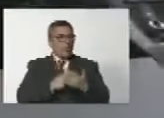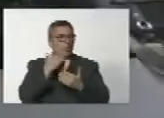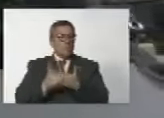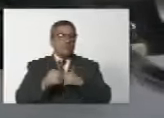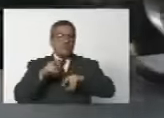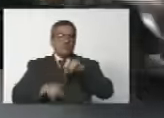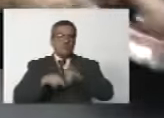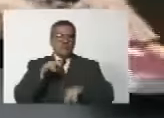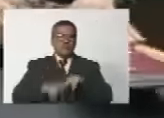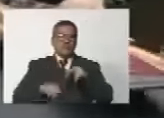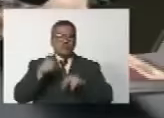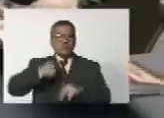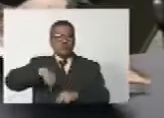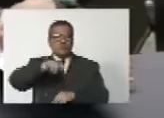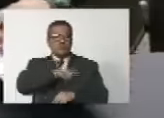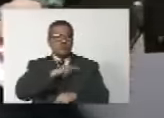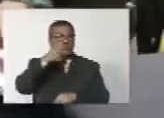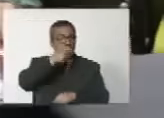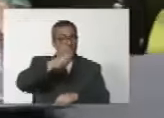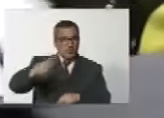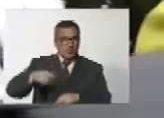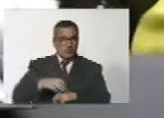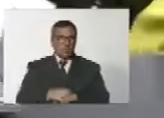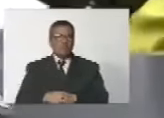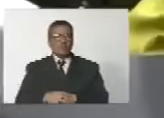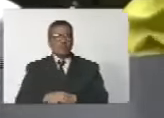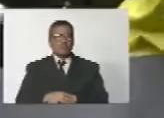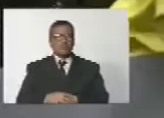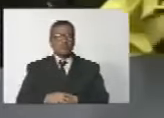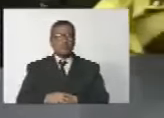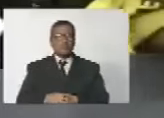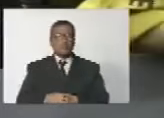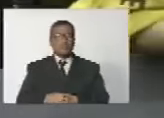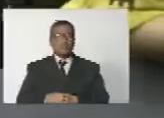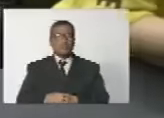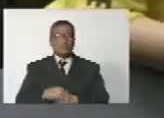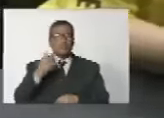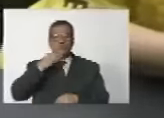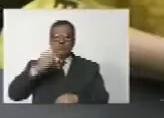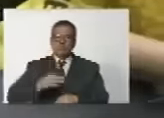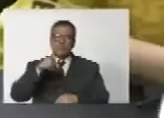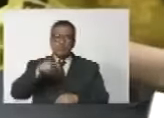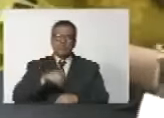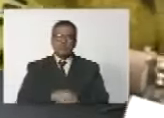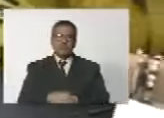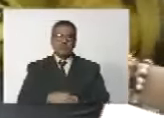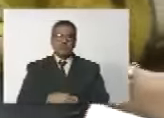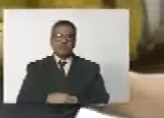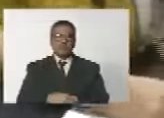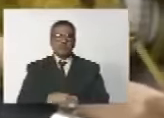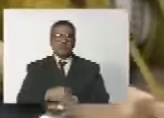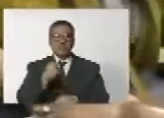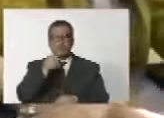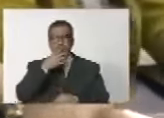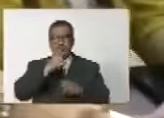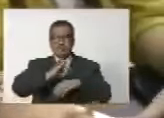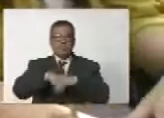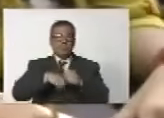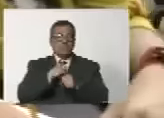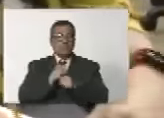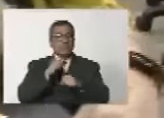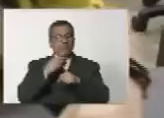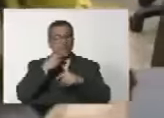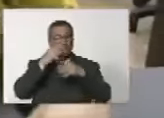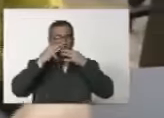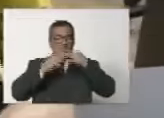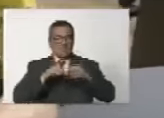fueron elaborados por nuestro pueblo. Y es una, sin lugar a duda, es una gran jornada que habla de